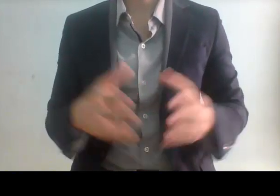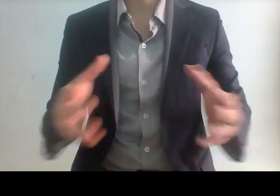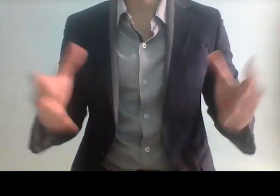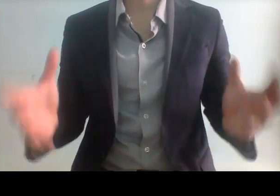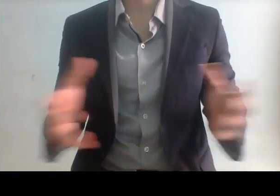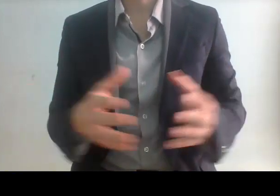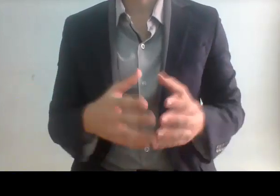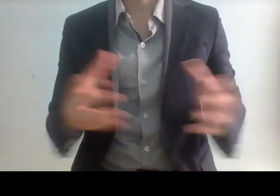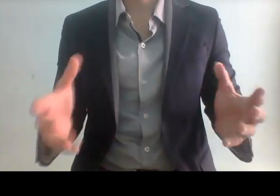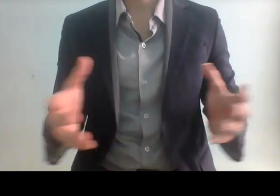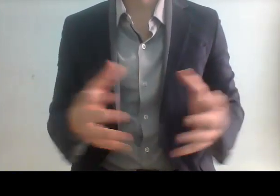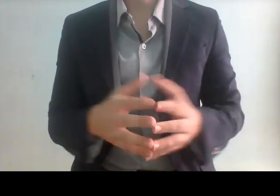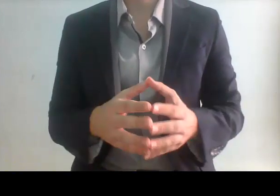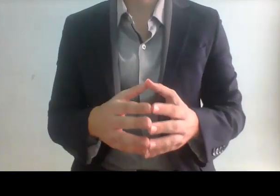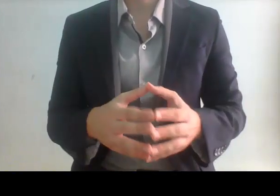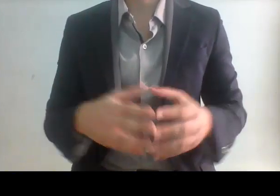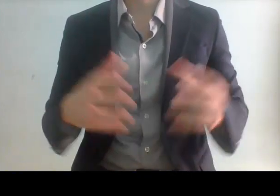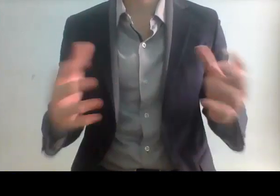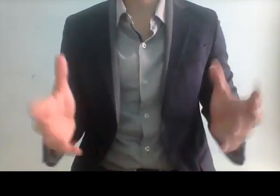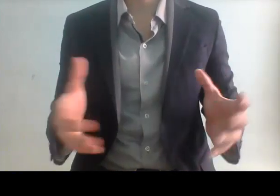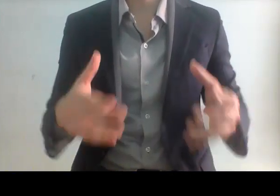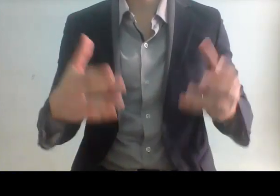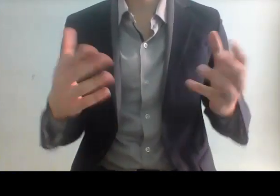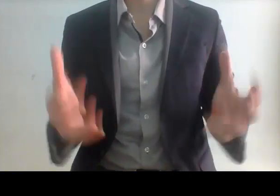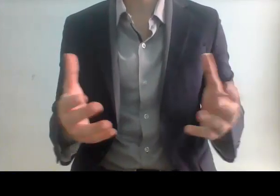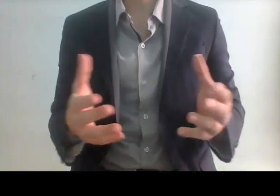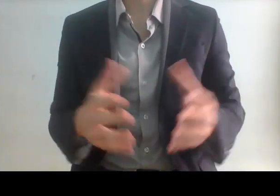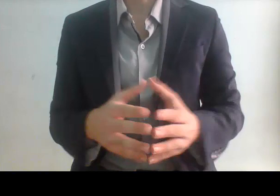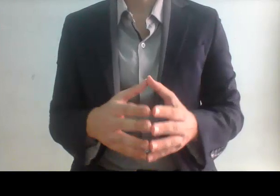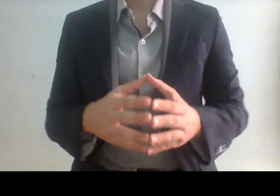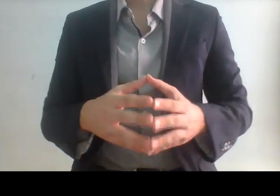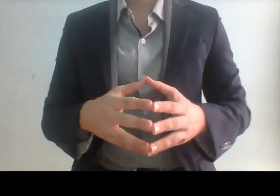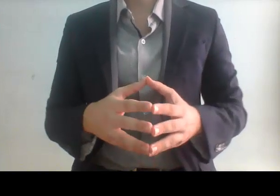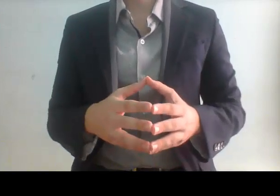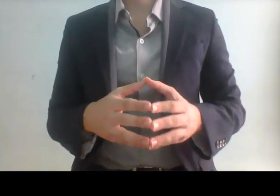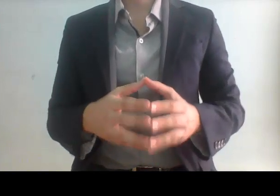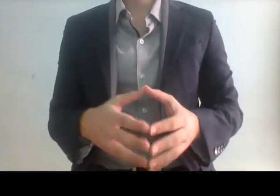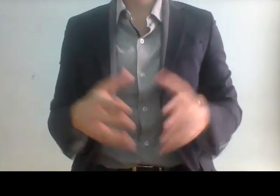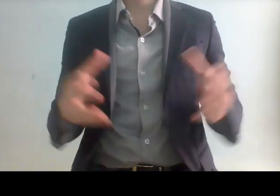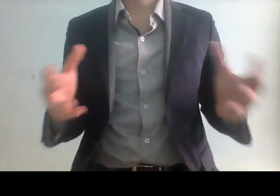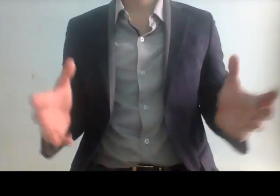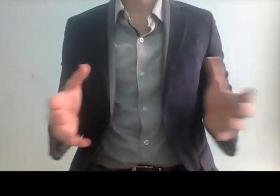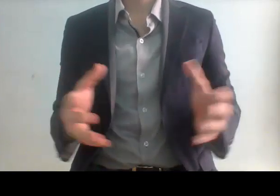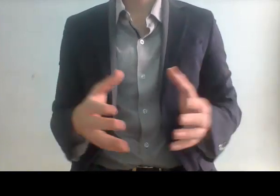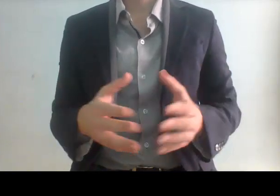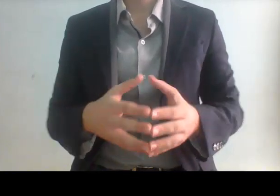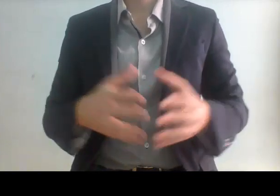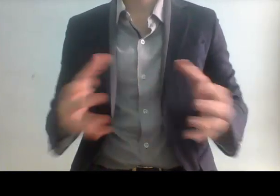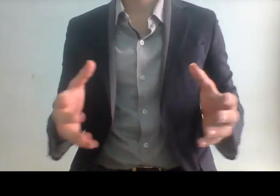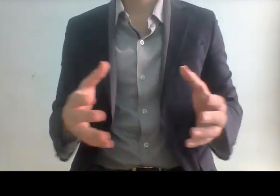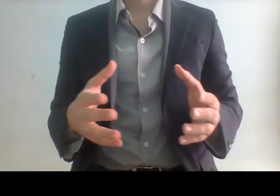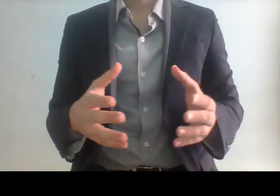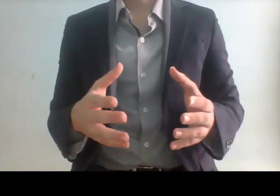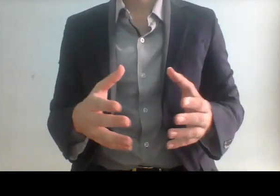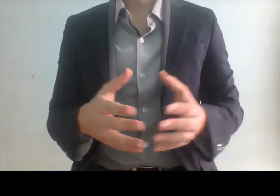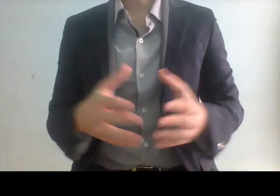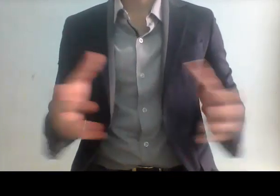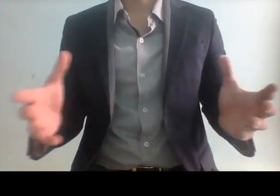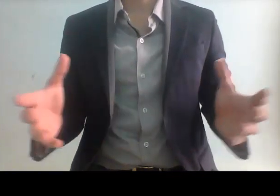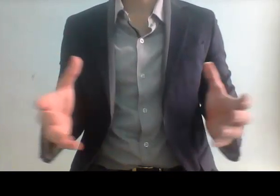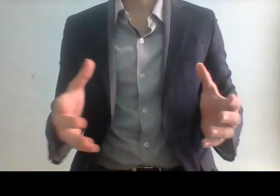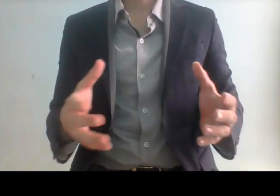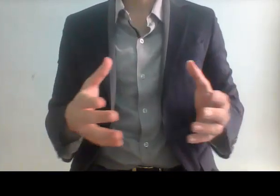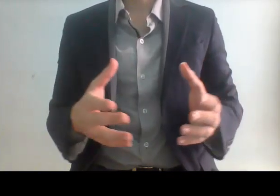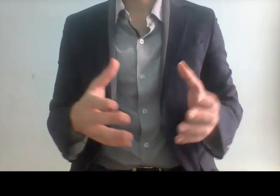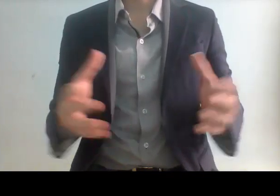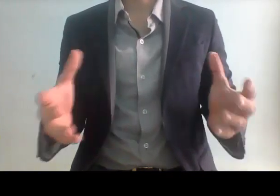caer 10%. Así de graves son las cosas, y no es solamente que pase en México. Ahorita no es cuestión de echarle culpas a nadie, mucho menos, sin